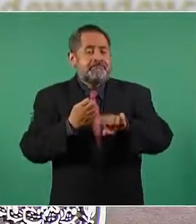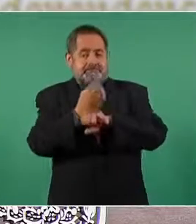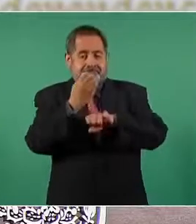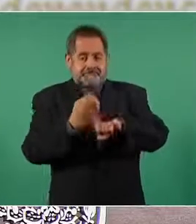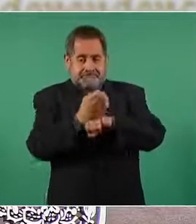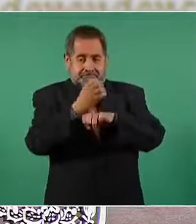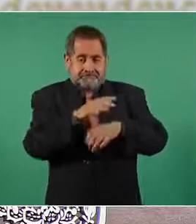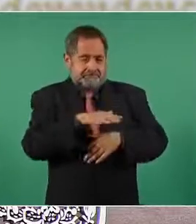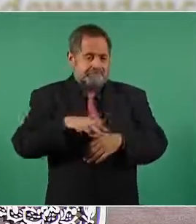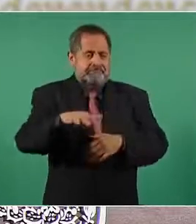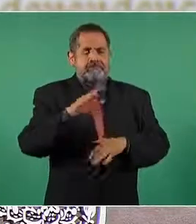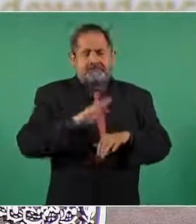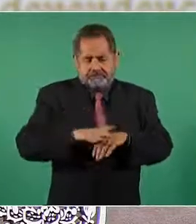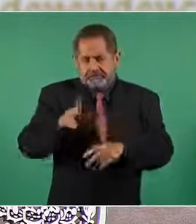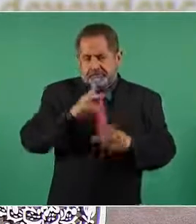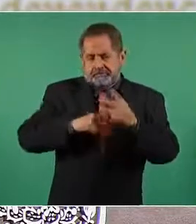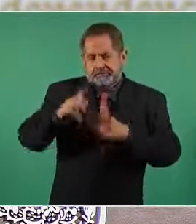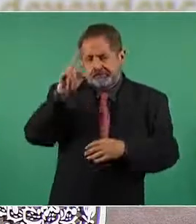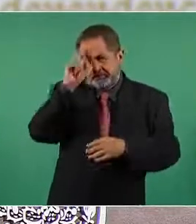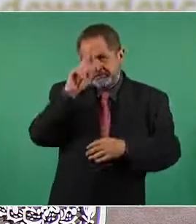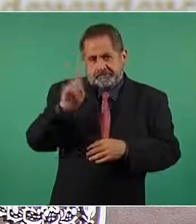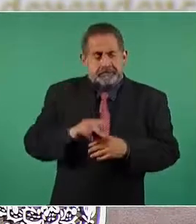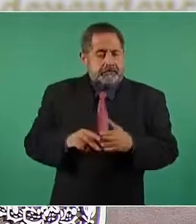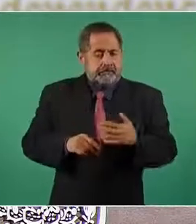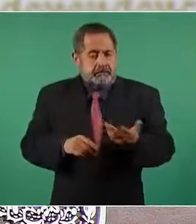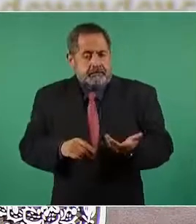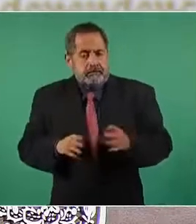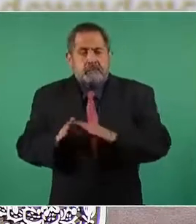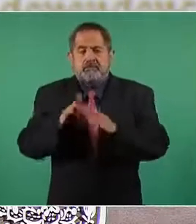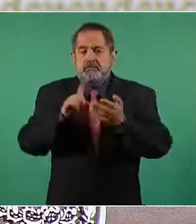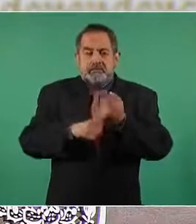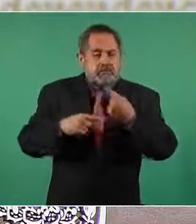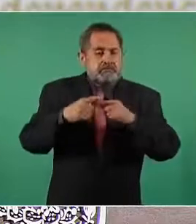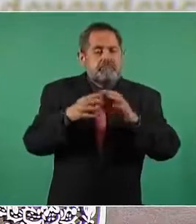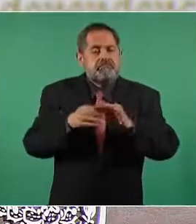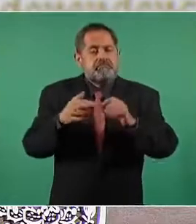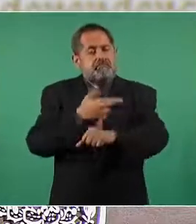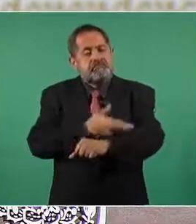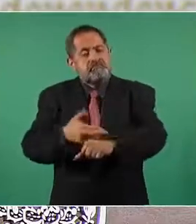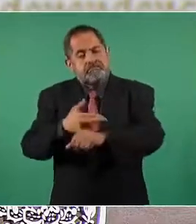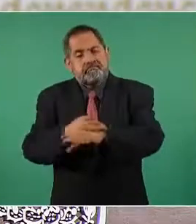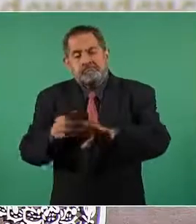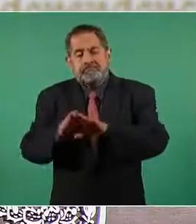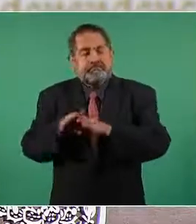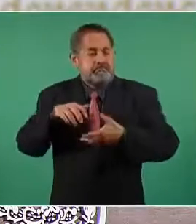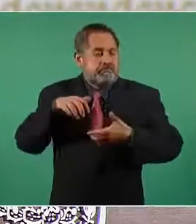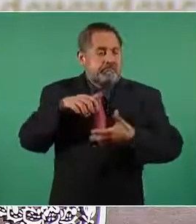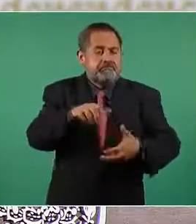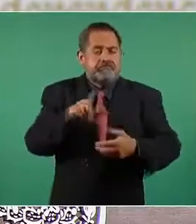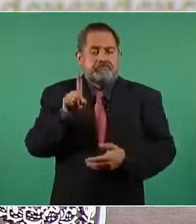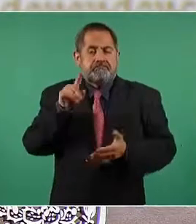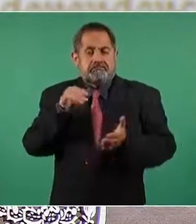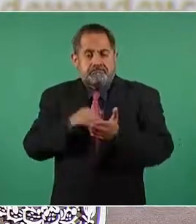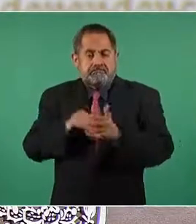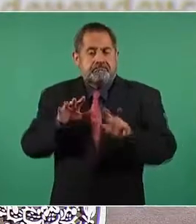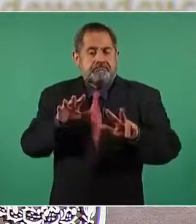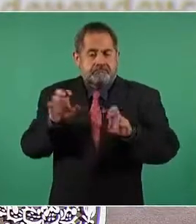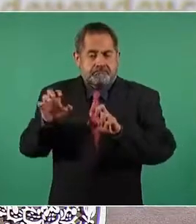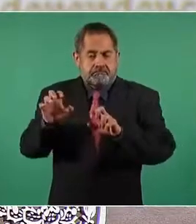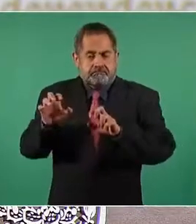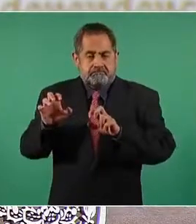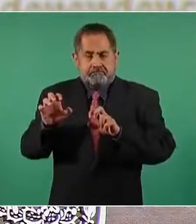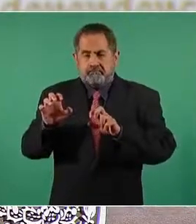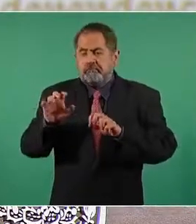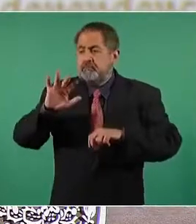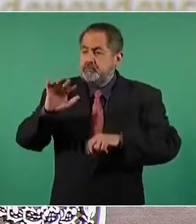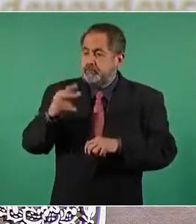mayores afectaciones, que precisan de tareas de reconstrucción a las que se destinará una inversión de